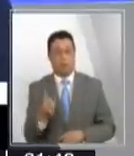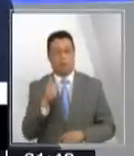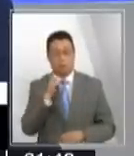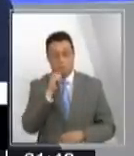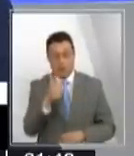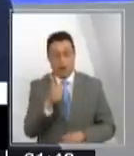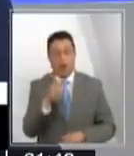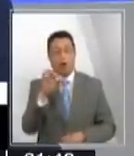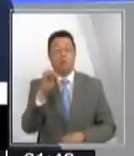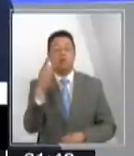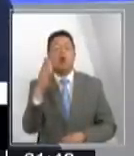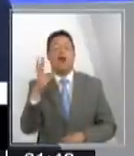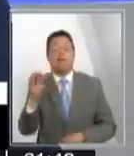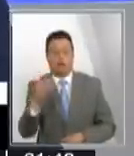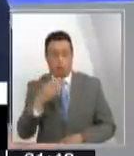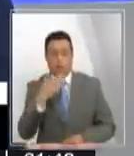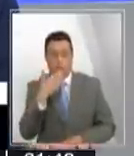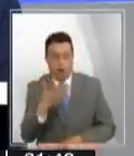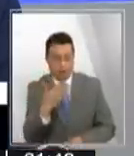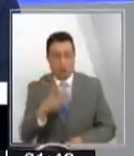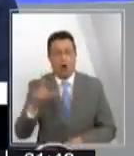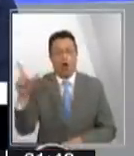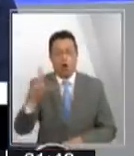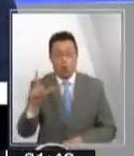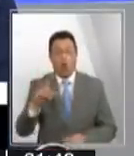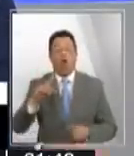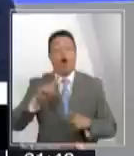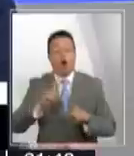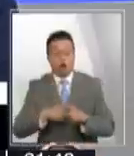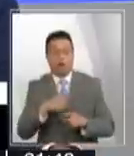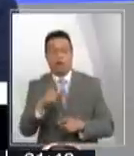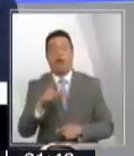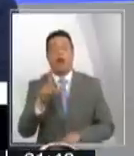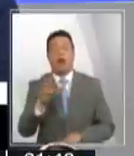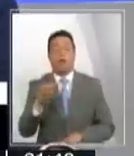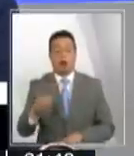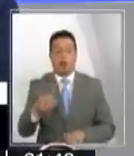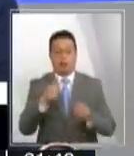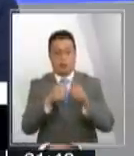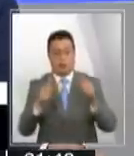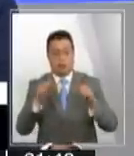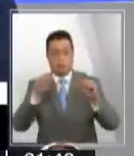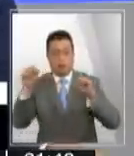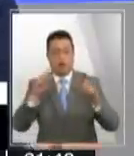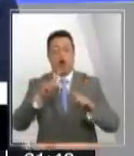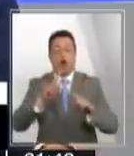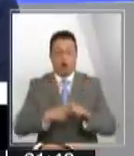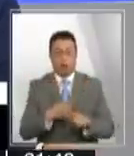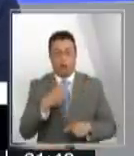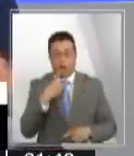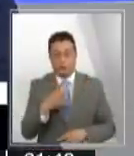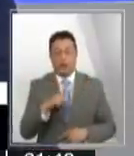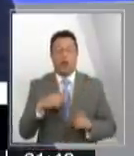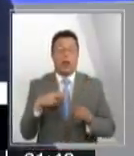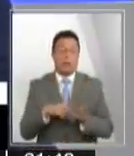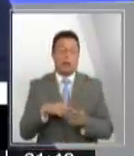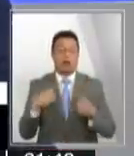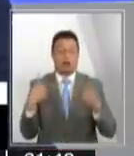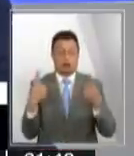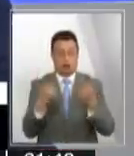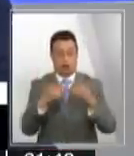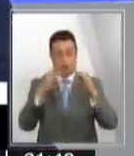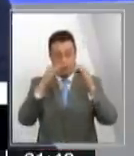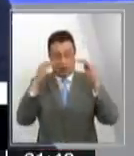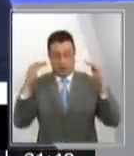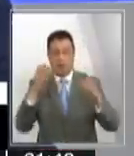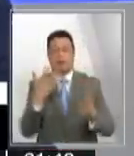habla el pueblo de Chile. El lunes la pelota vuelve a La Moneda, vuelve a los dirigentes políticos y yo espero que estemos todos a la altura de lo que se